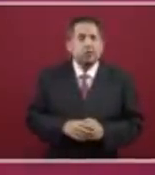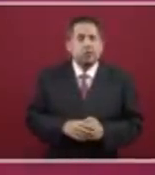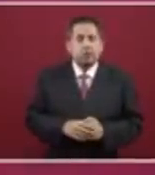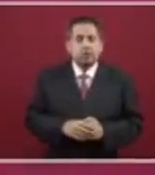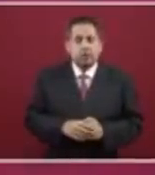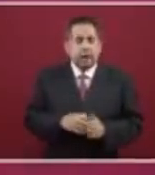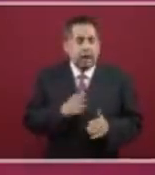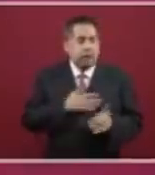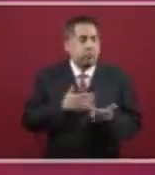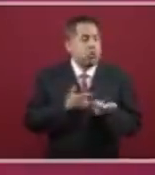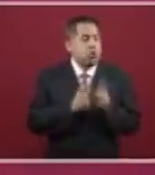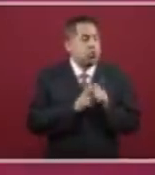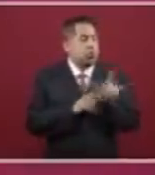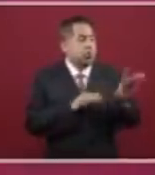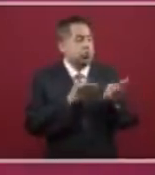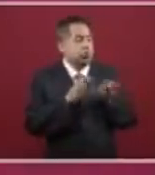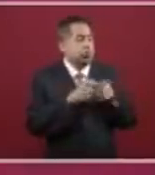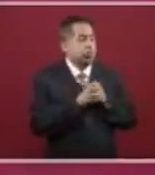hacen grupos.